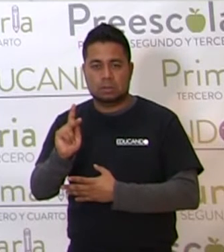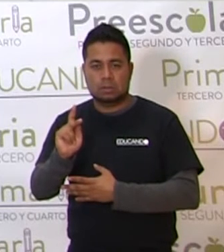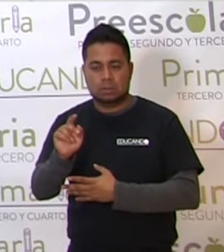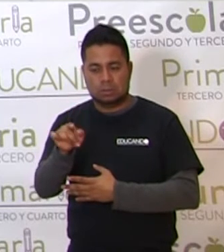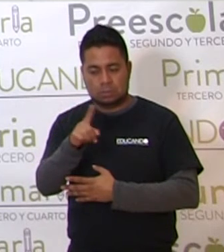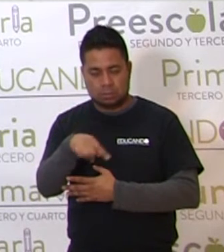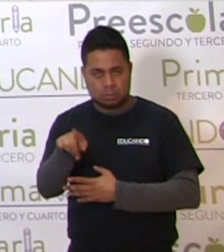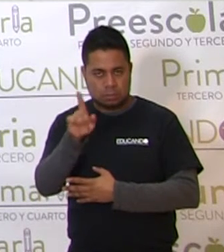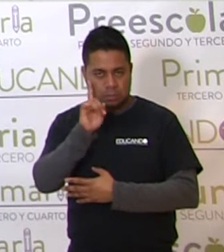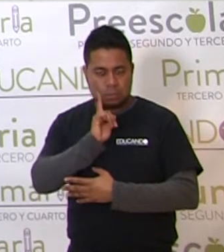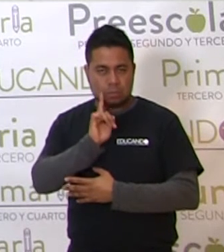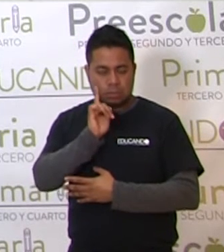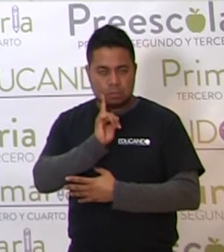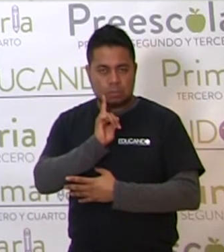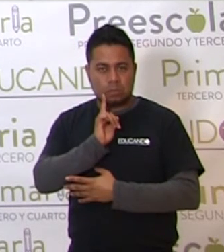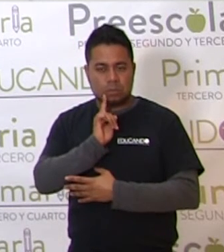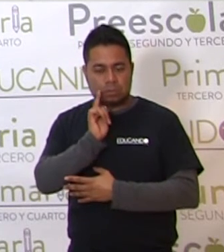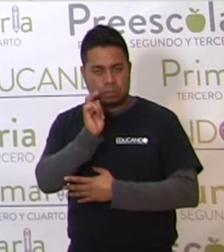eran